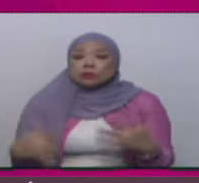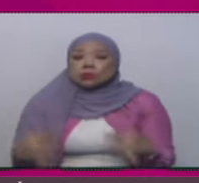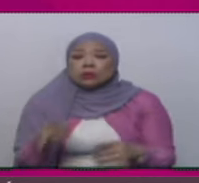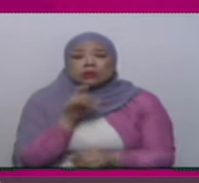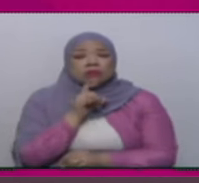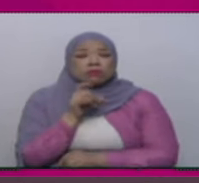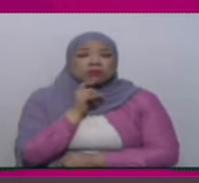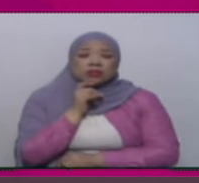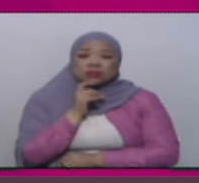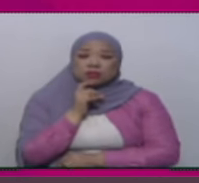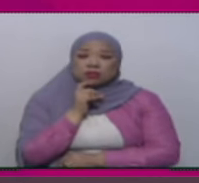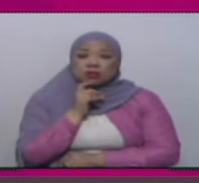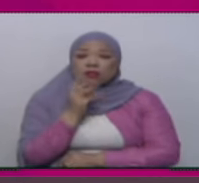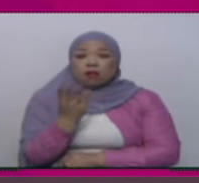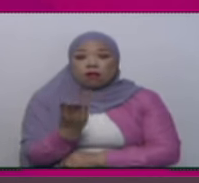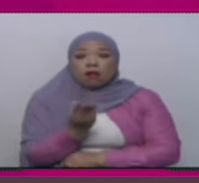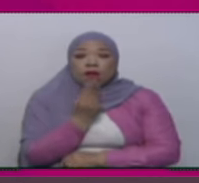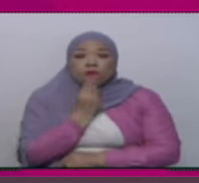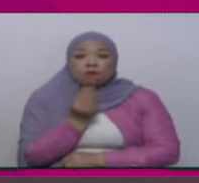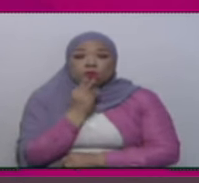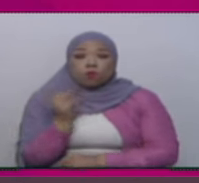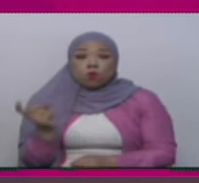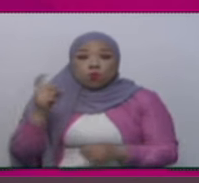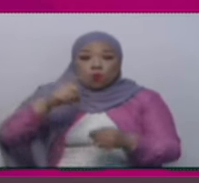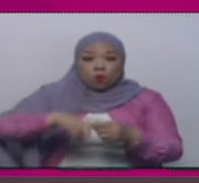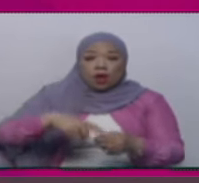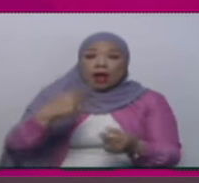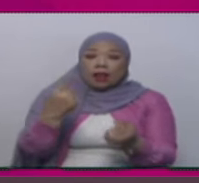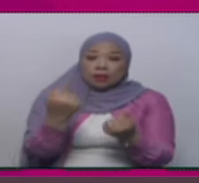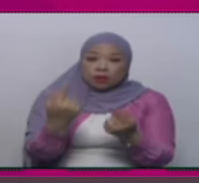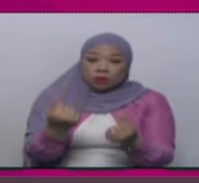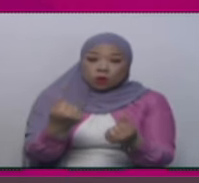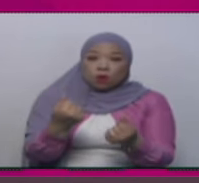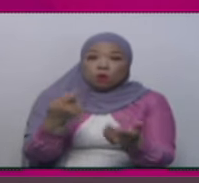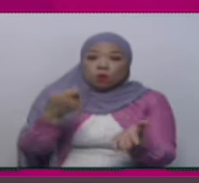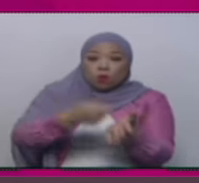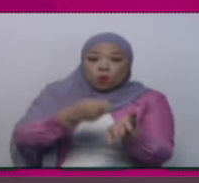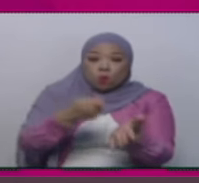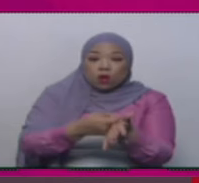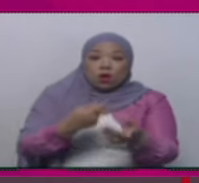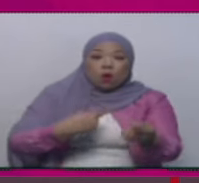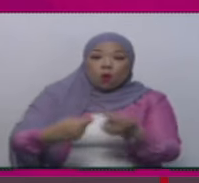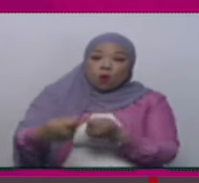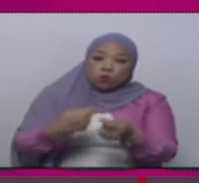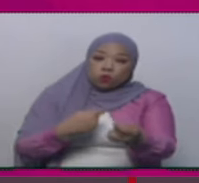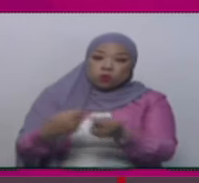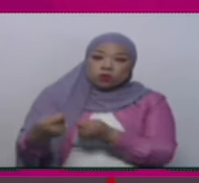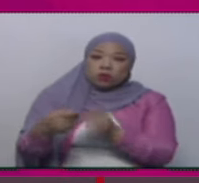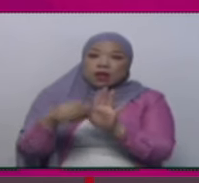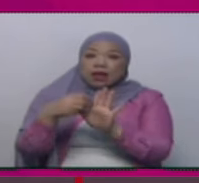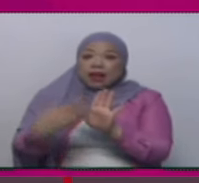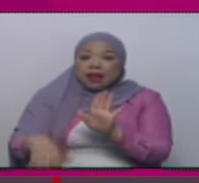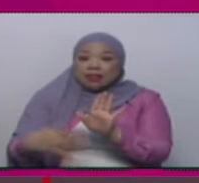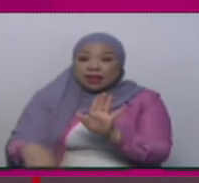también ha entrado a financiar y a controlar a la derecha